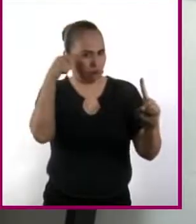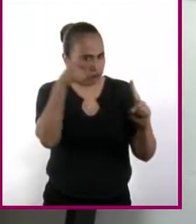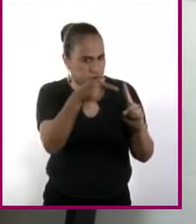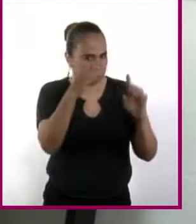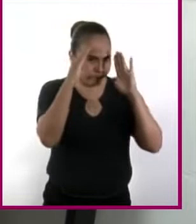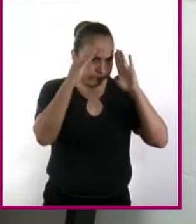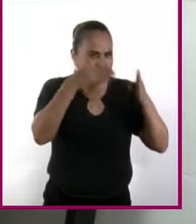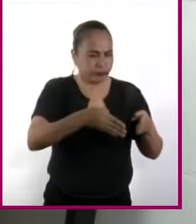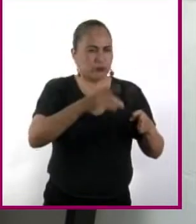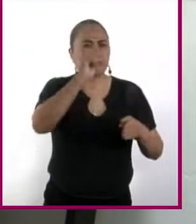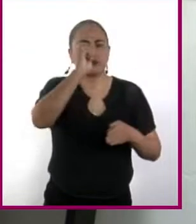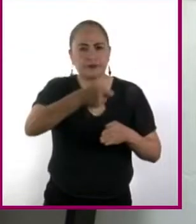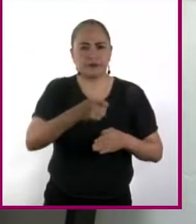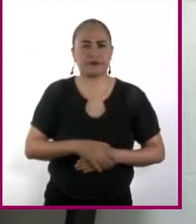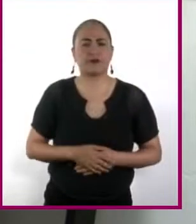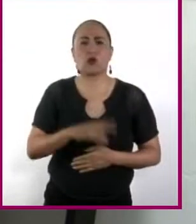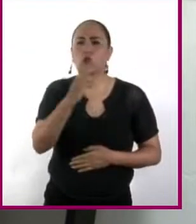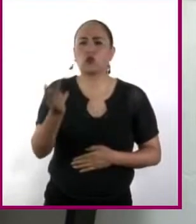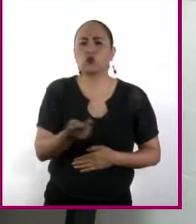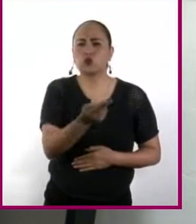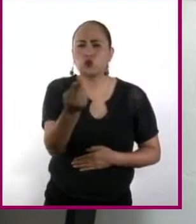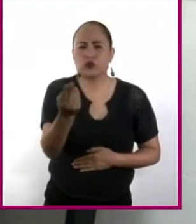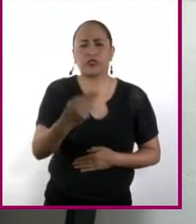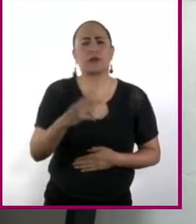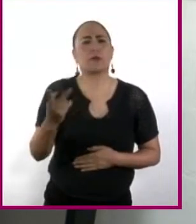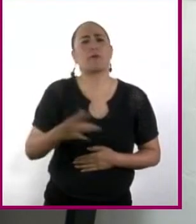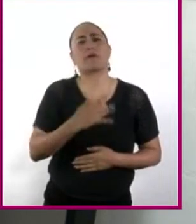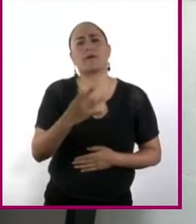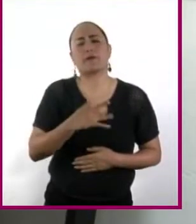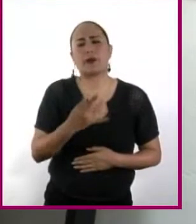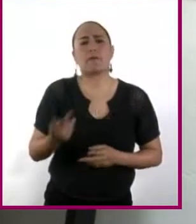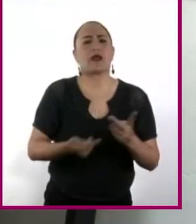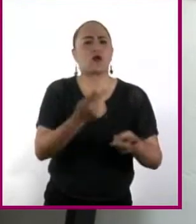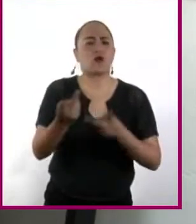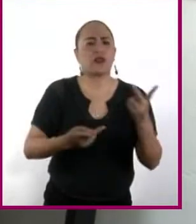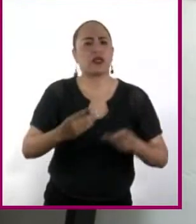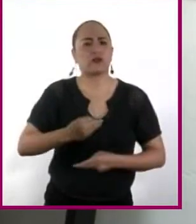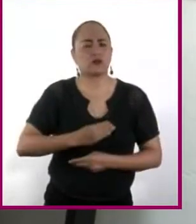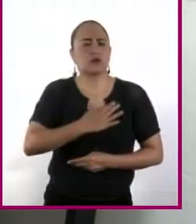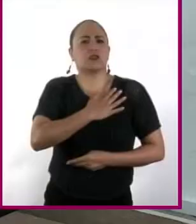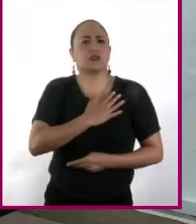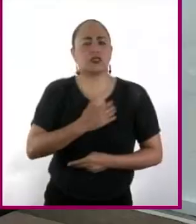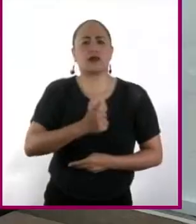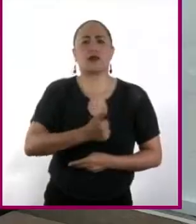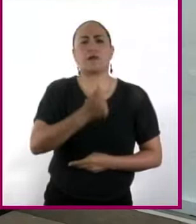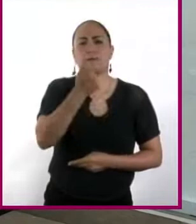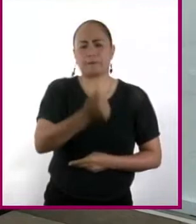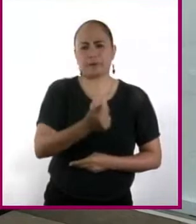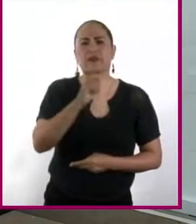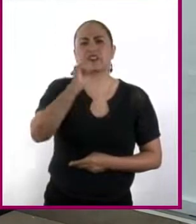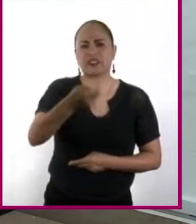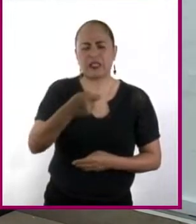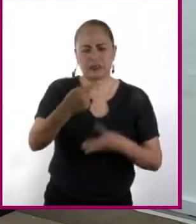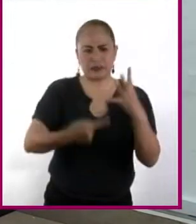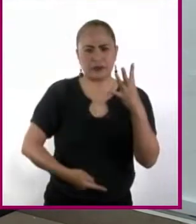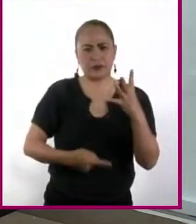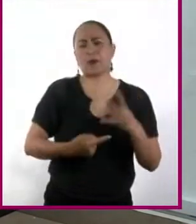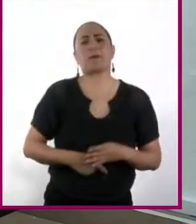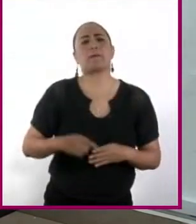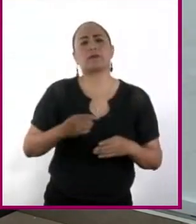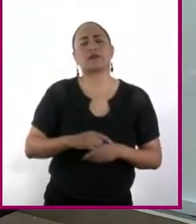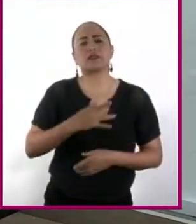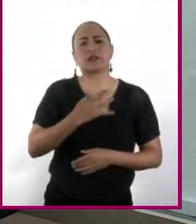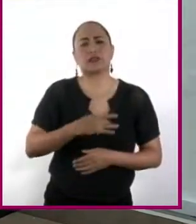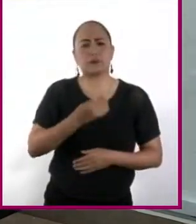donde queremos. De entrada deben preguntarse qué es el bienestar social y qué es la inequidad social. Después, pues resultará interesante que